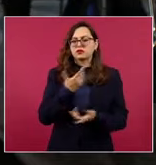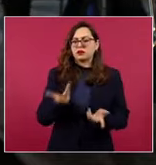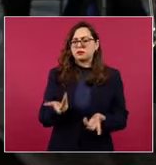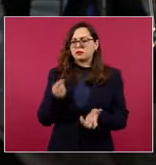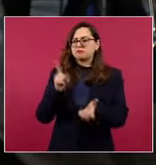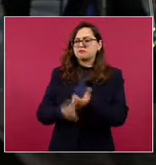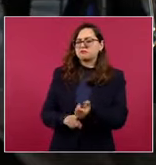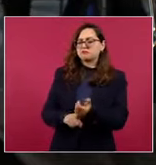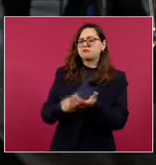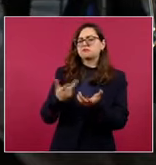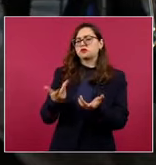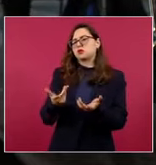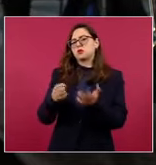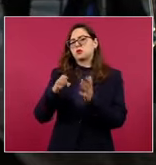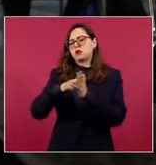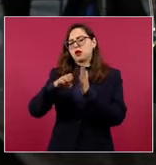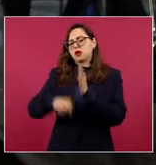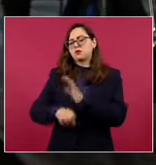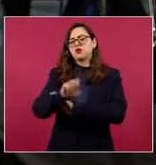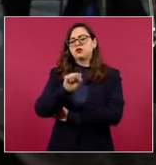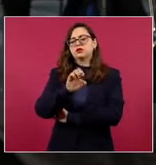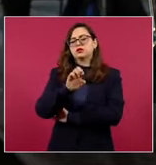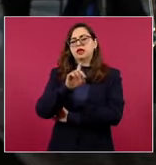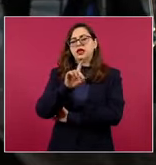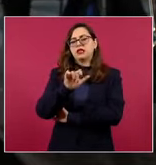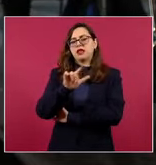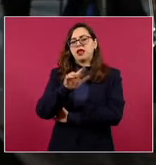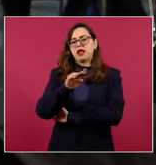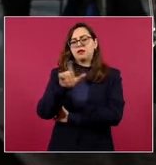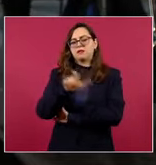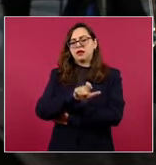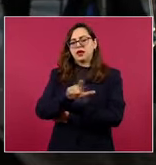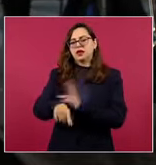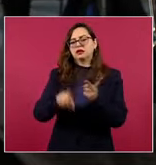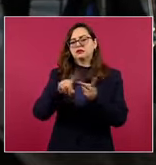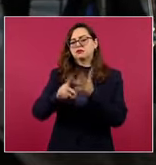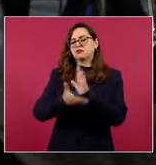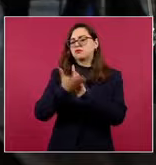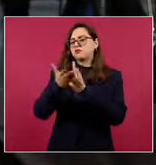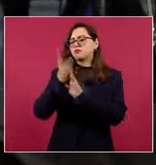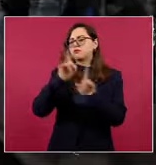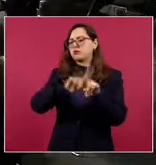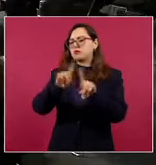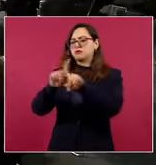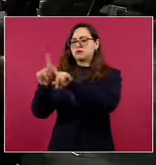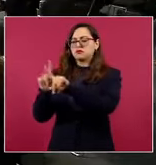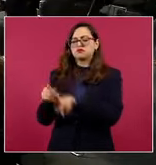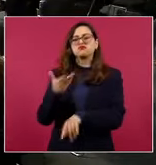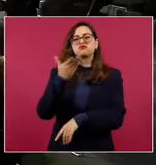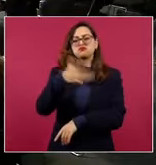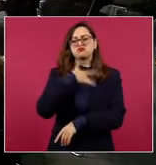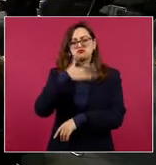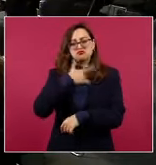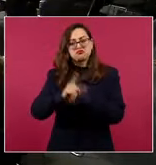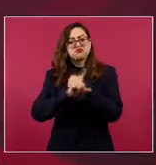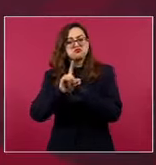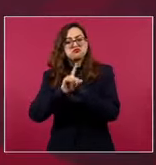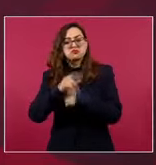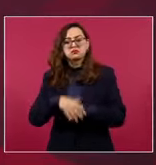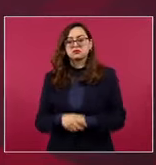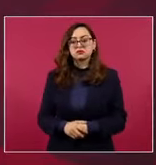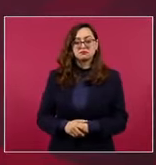darse ahí, como por ejemplo el tema de Segalmex, también temas de las grandes obras que pudieran llegar ahí. Ningún problema, nada, nada,